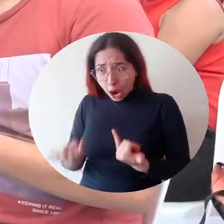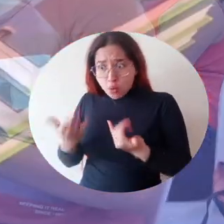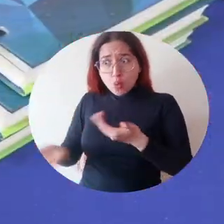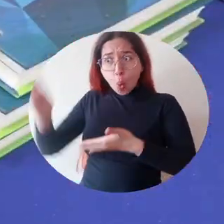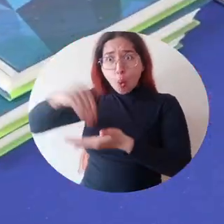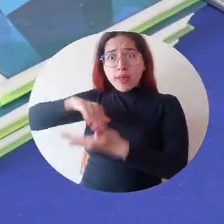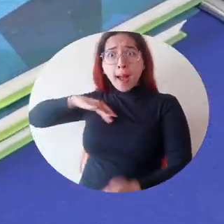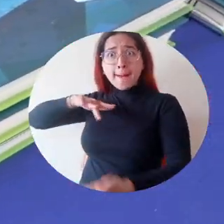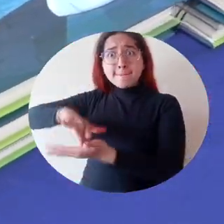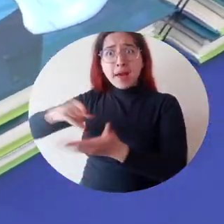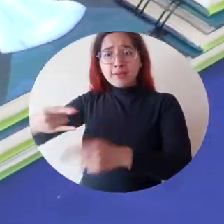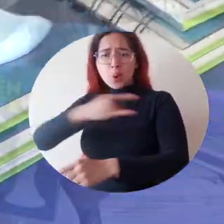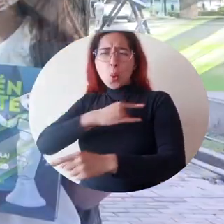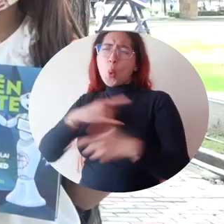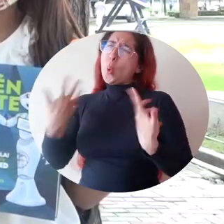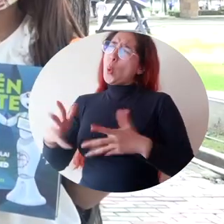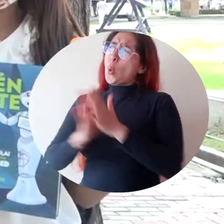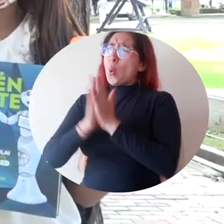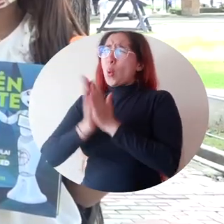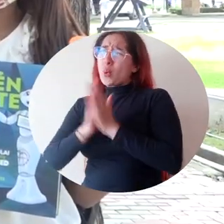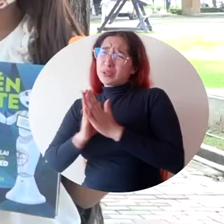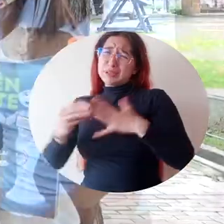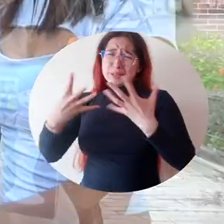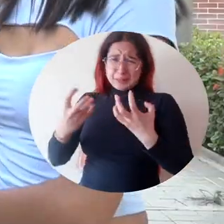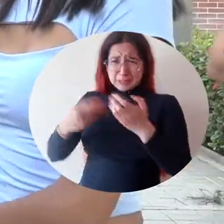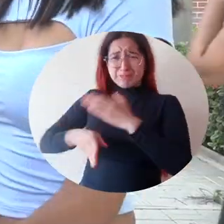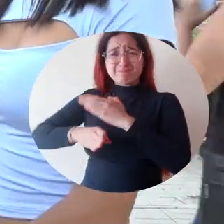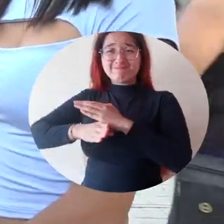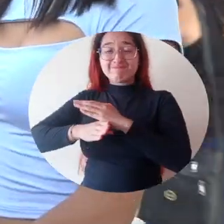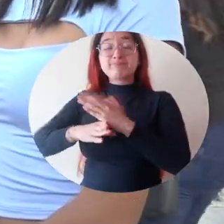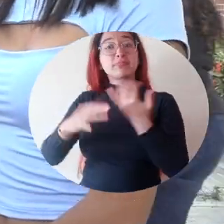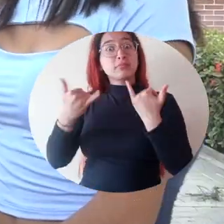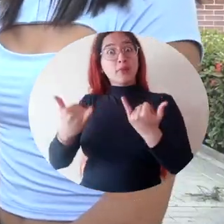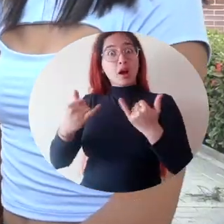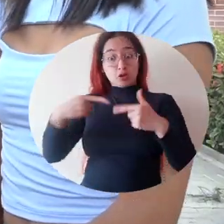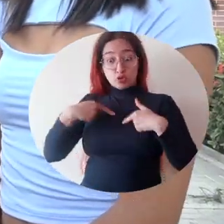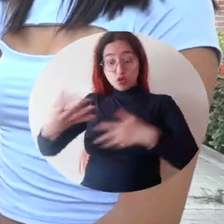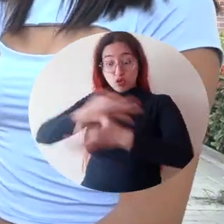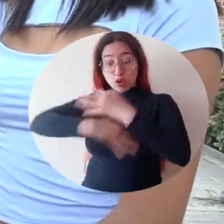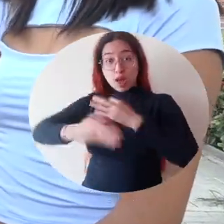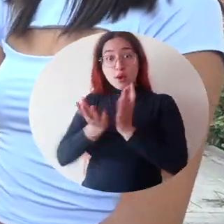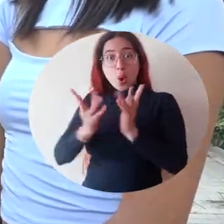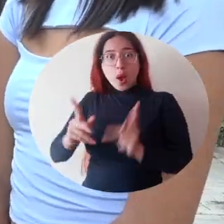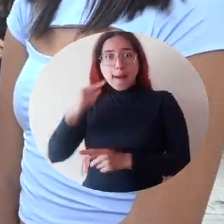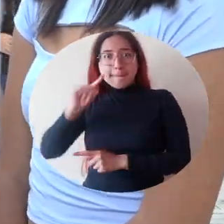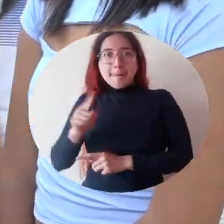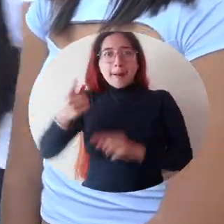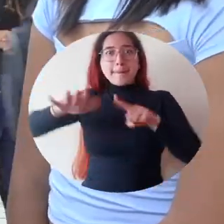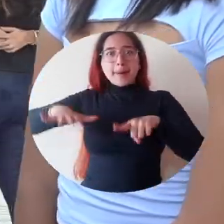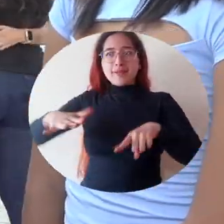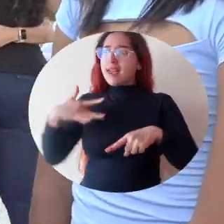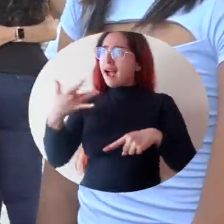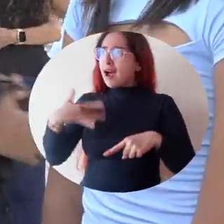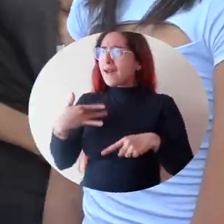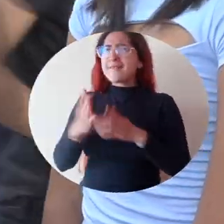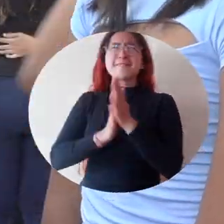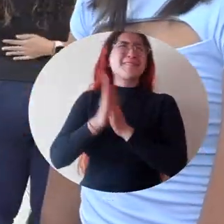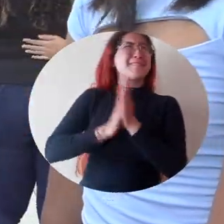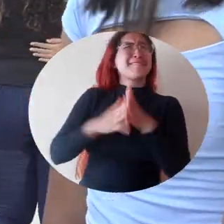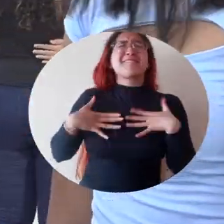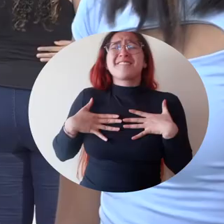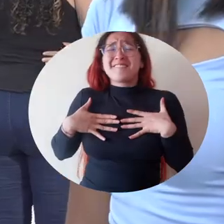pues es muy satisfactorio y tengo unas expectativas demasiado altas con ella. Yo como estudiante, aún más de primer semestre, estoy bastante emocionada